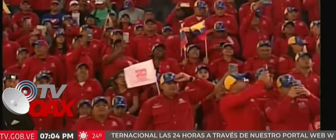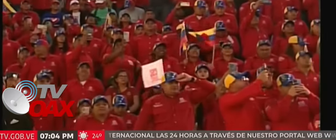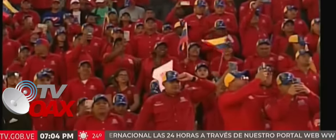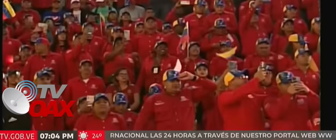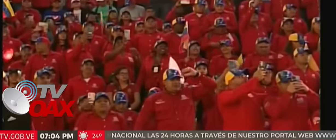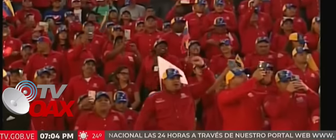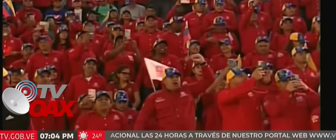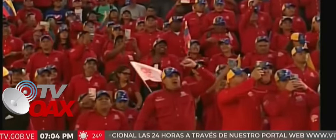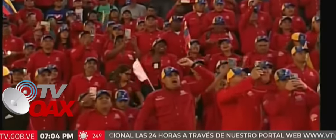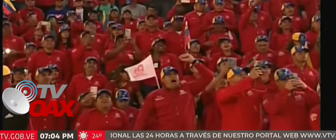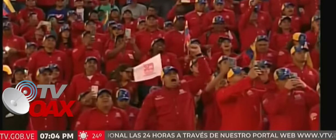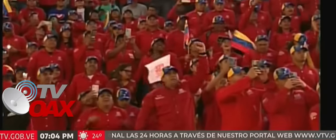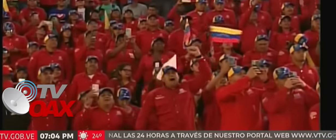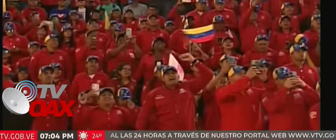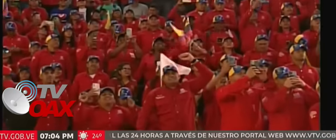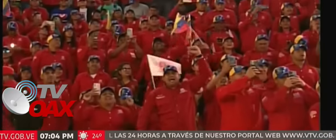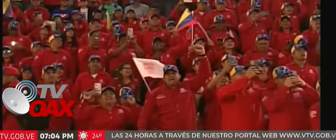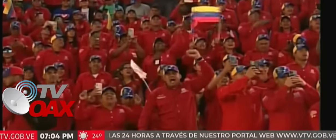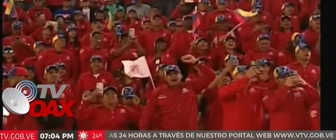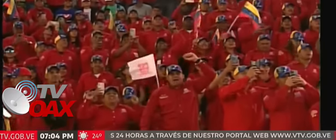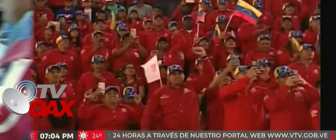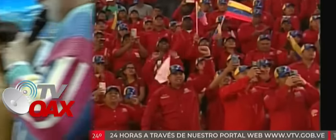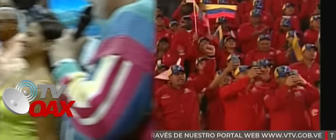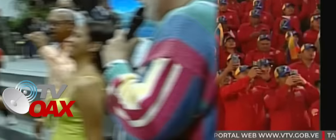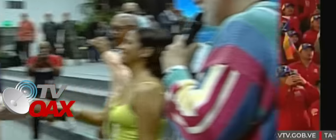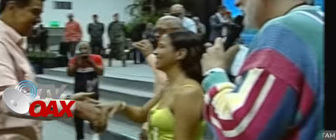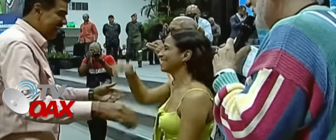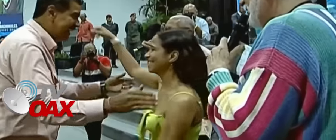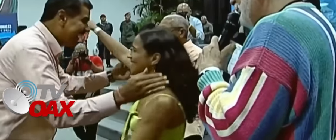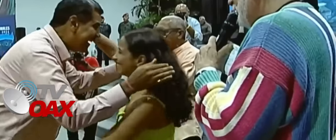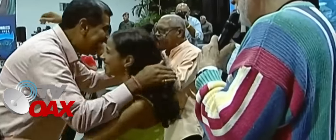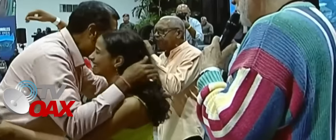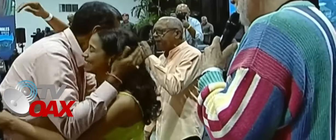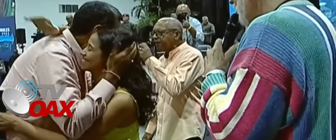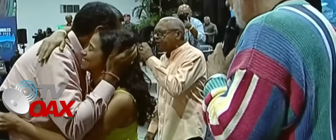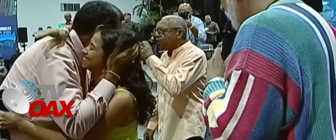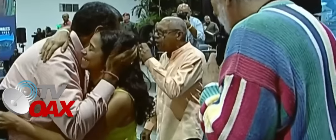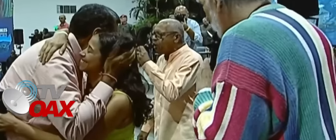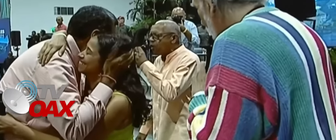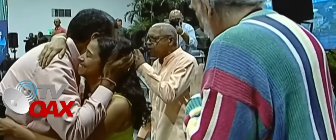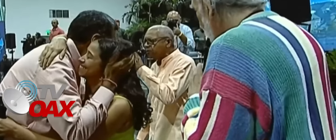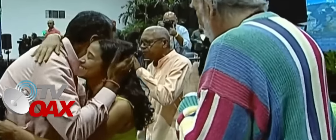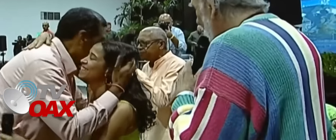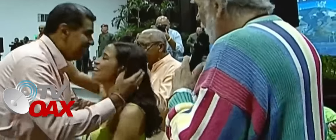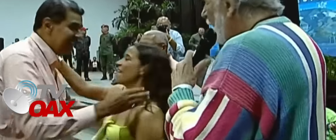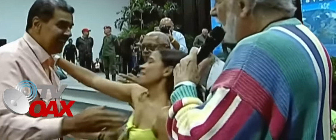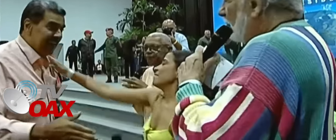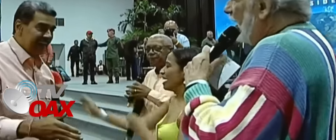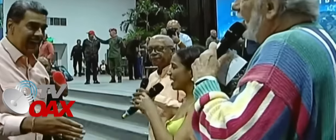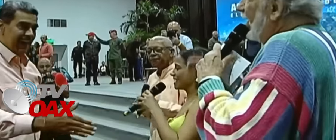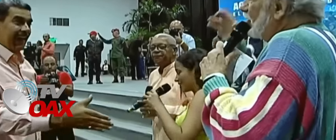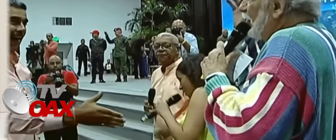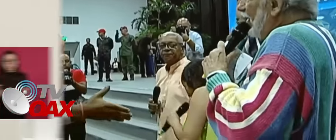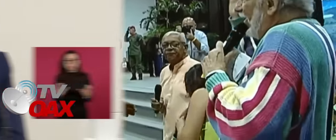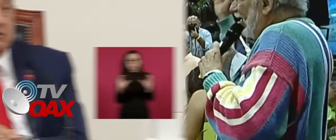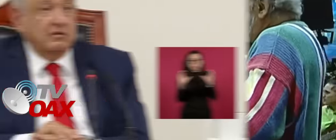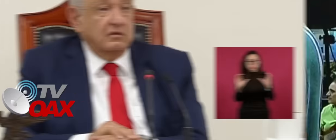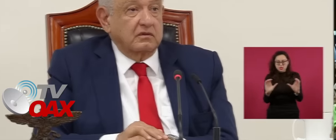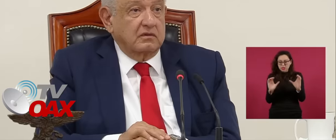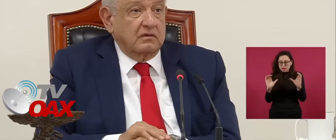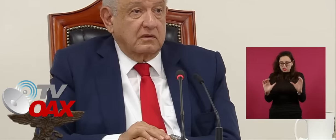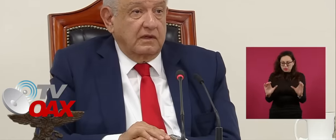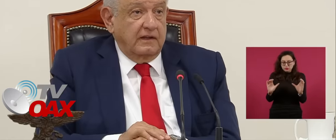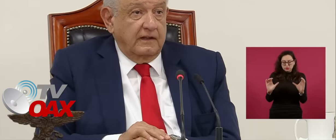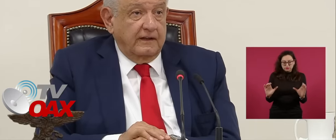en las que se perfila como ganador por tercera ocasión a Nicolás Maduro. El presidente